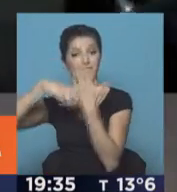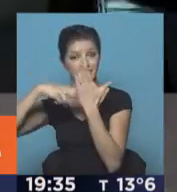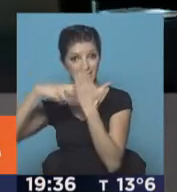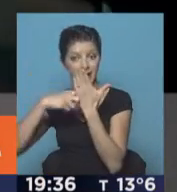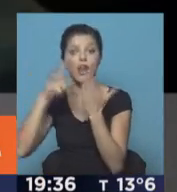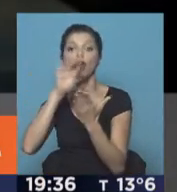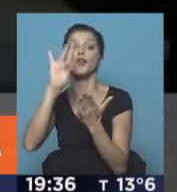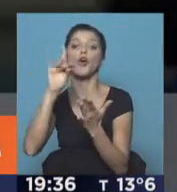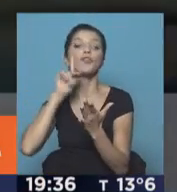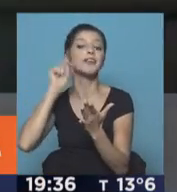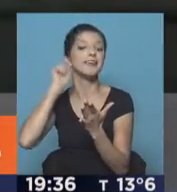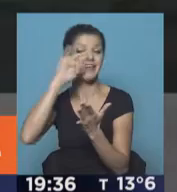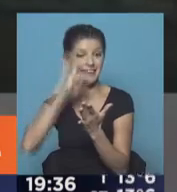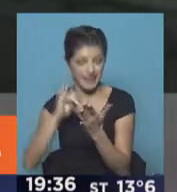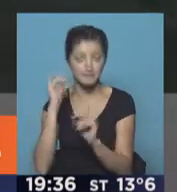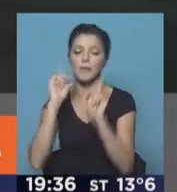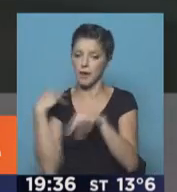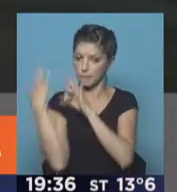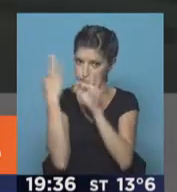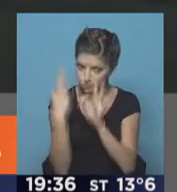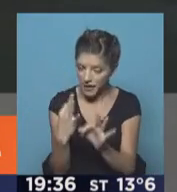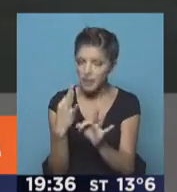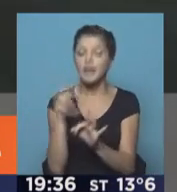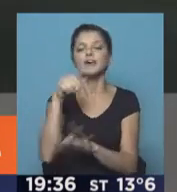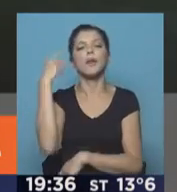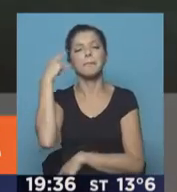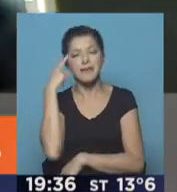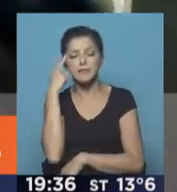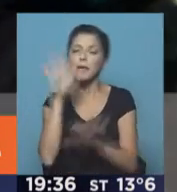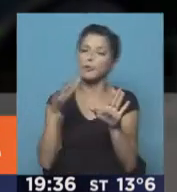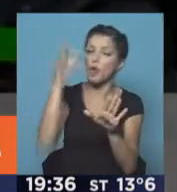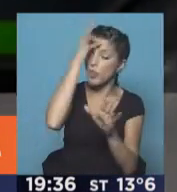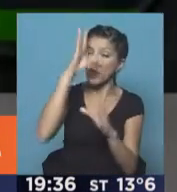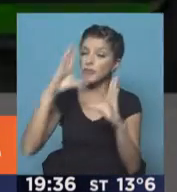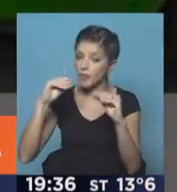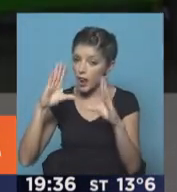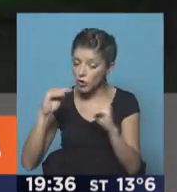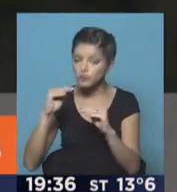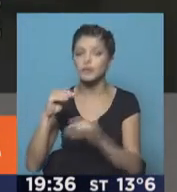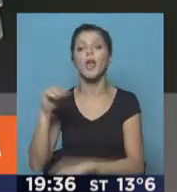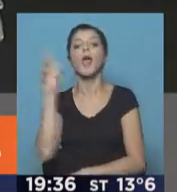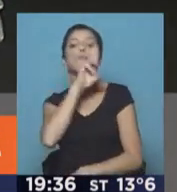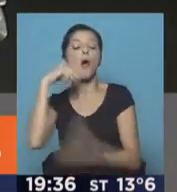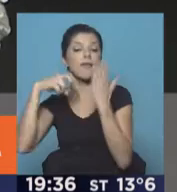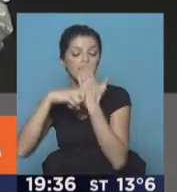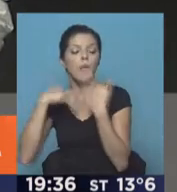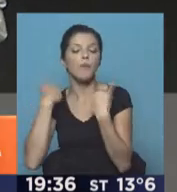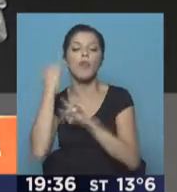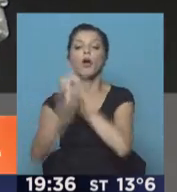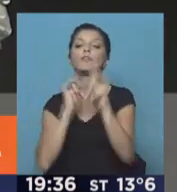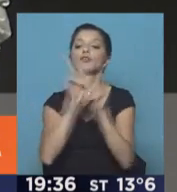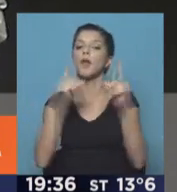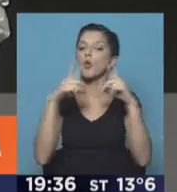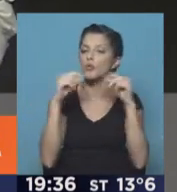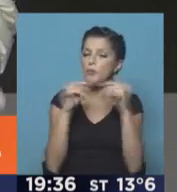ya se encuentra en este lugar también y se espera que para medianoche recién se pueda hablar de una cifra